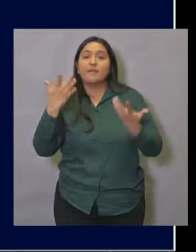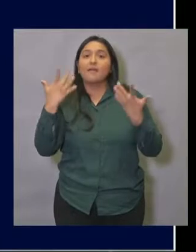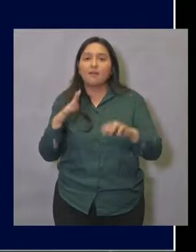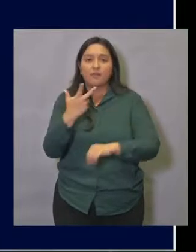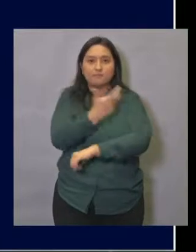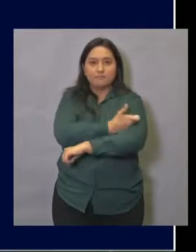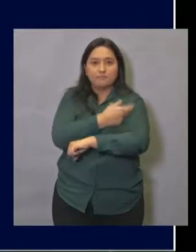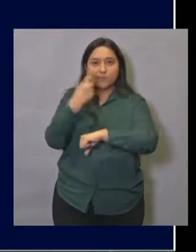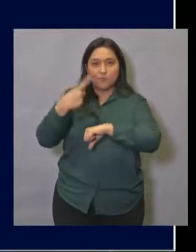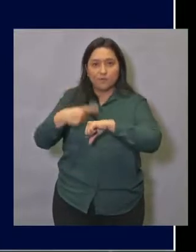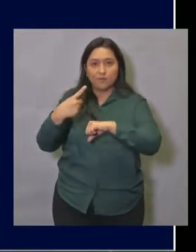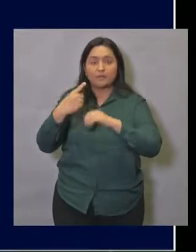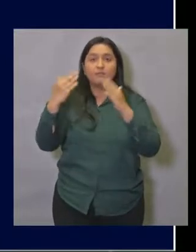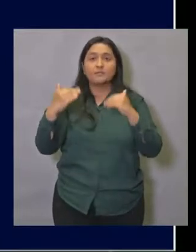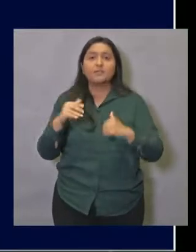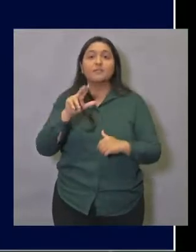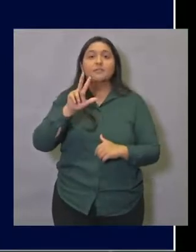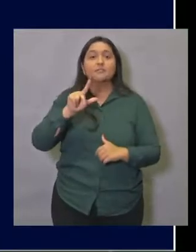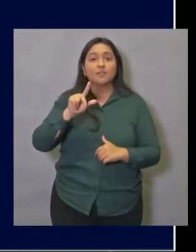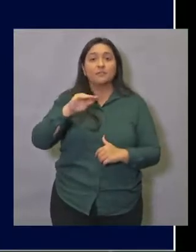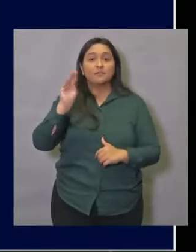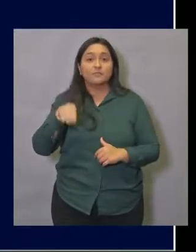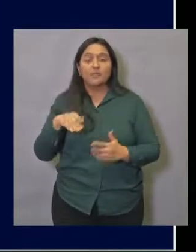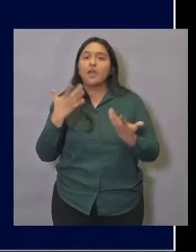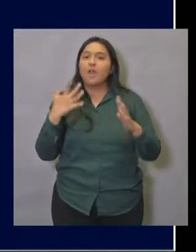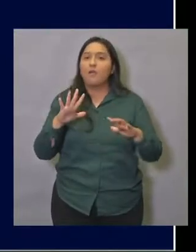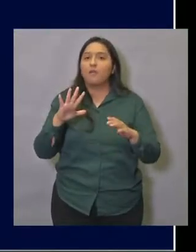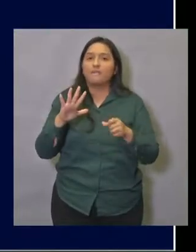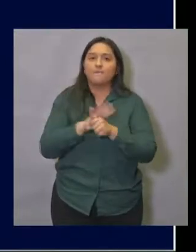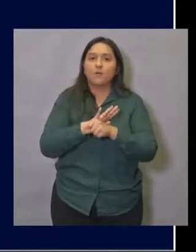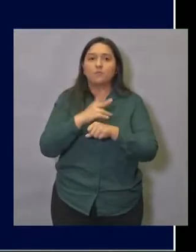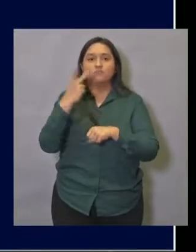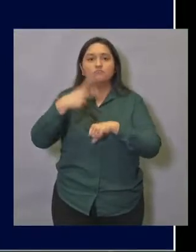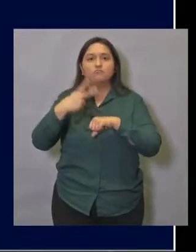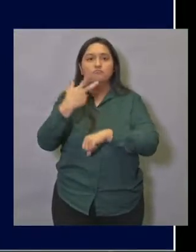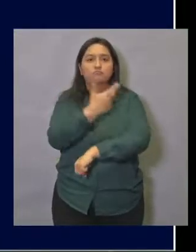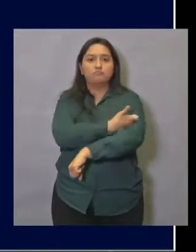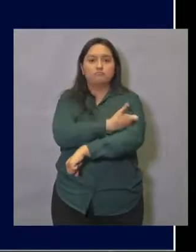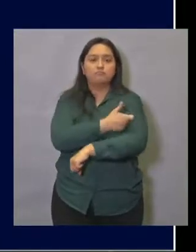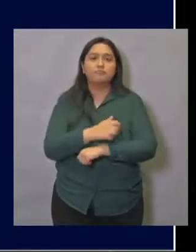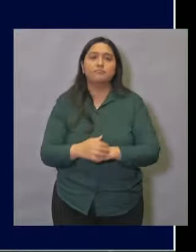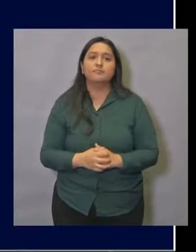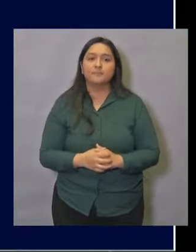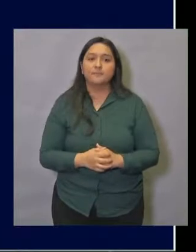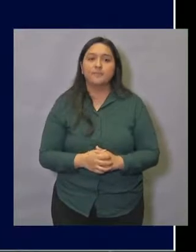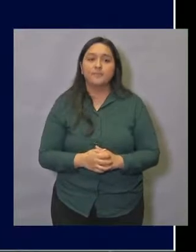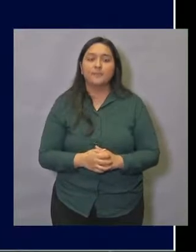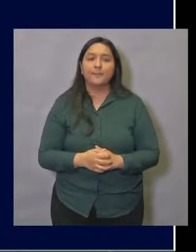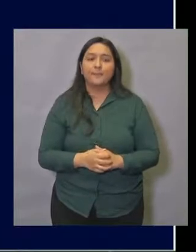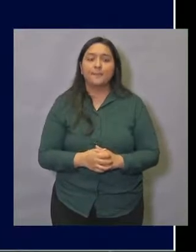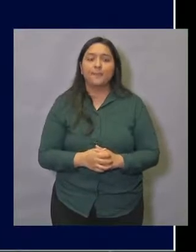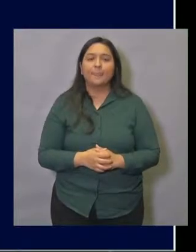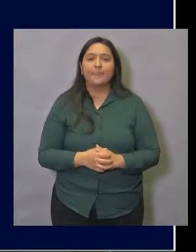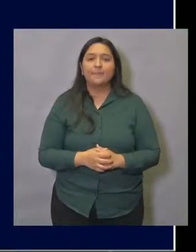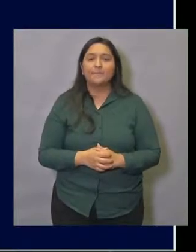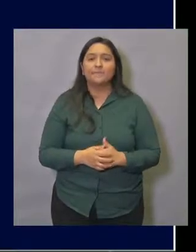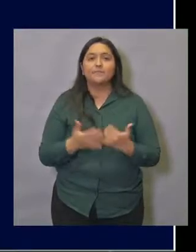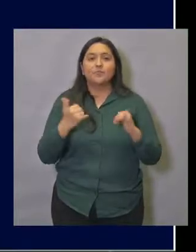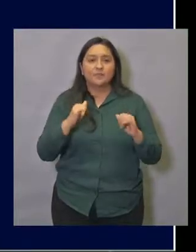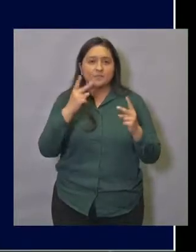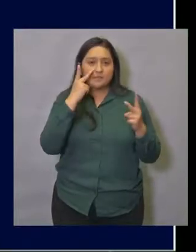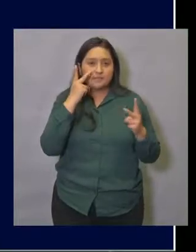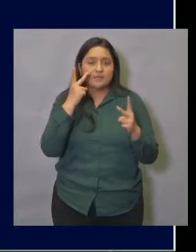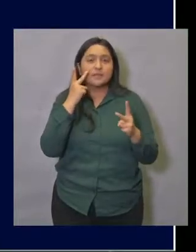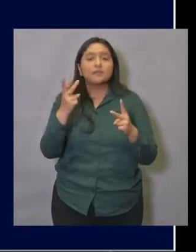23% está completamente vacunado. Seguimos viendo escasez de suministro y